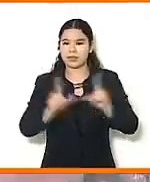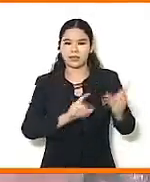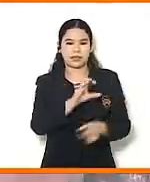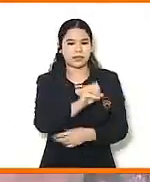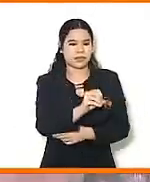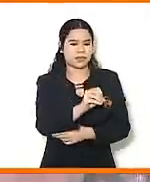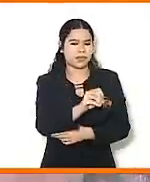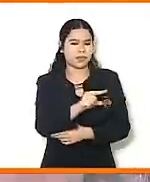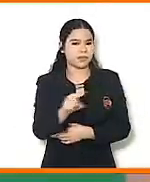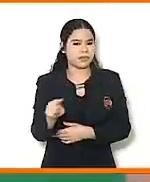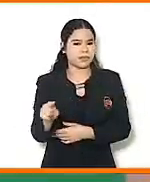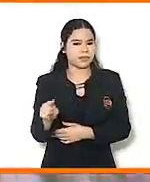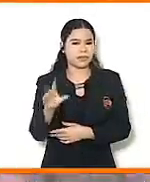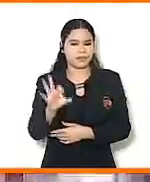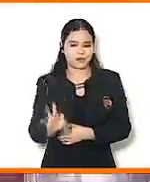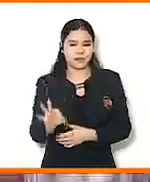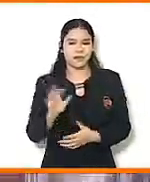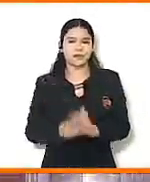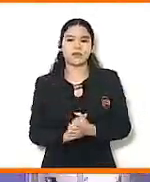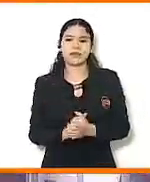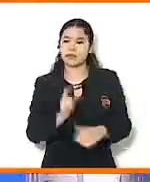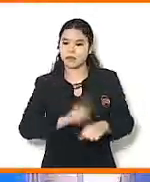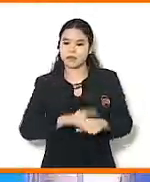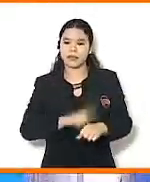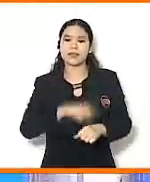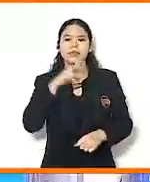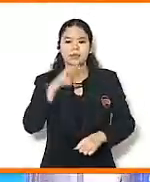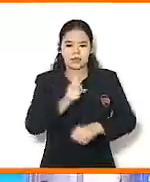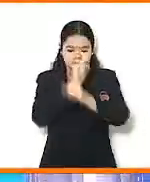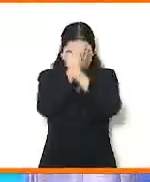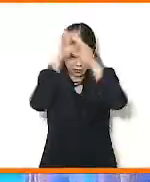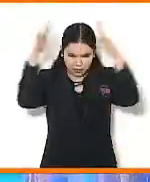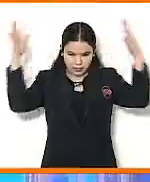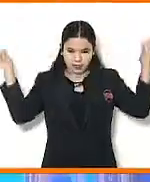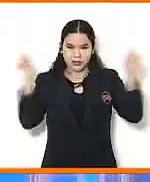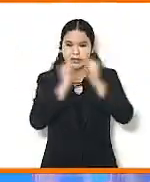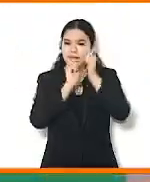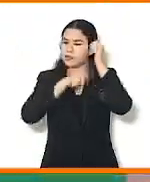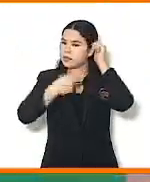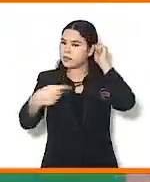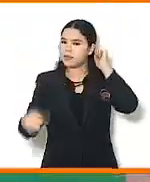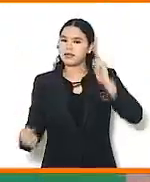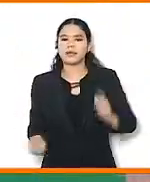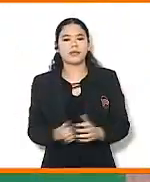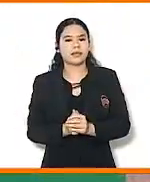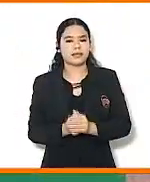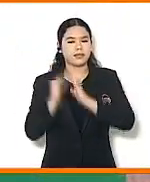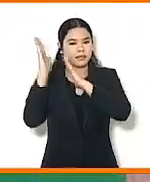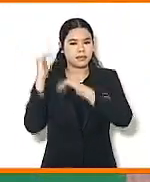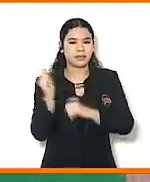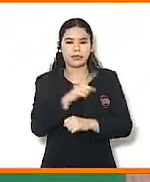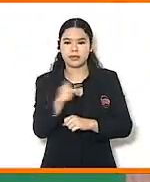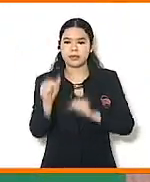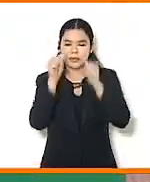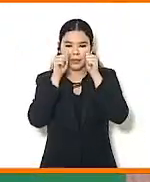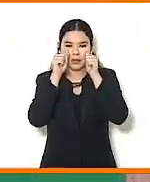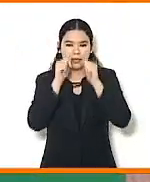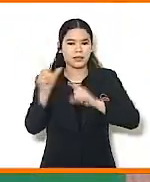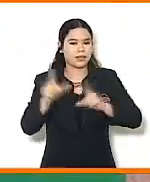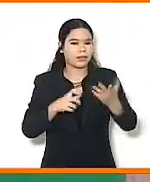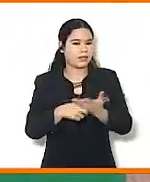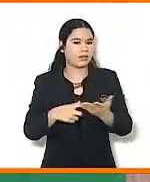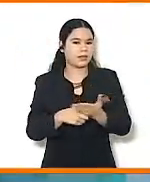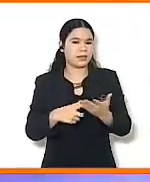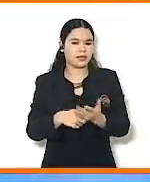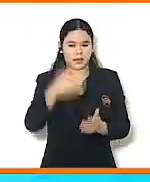0 al 9. Es momento de hacer de tus sueños una realidad junto a Diaria. Espero que estés atento y con tu boleto en